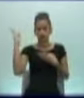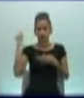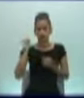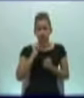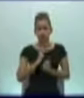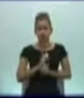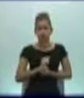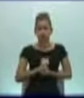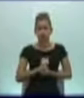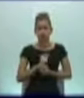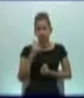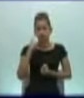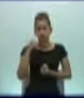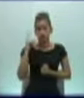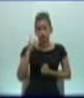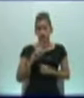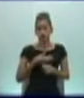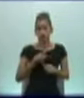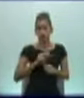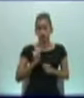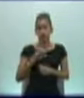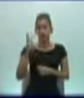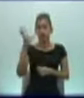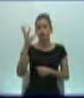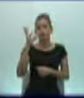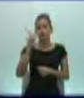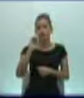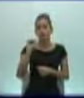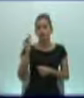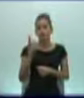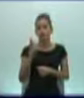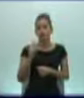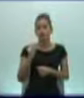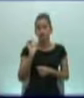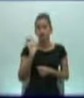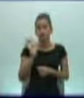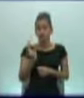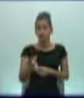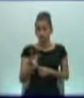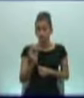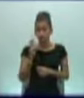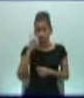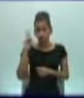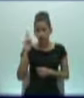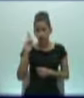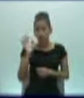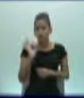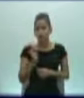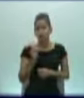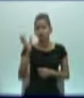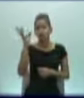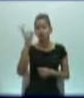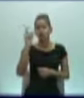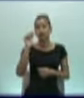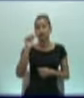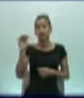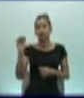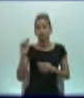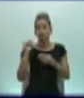Lo vemos representado primero como fracción. Recuerden, siempre es una fracción de denominador 100, porque